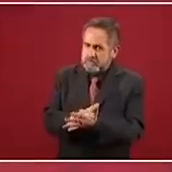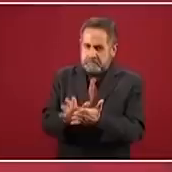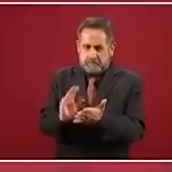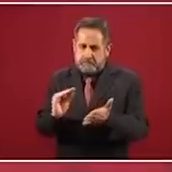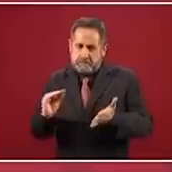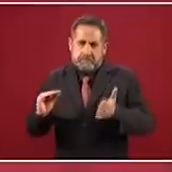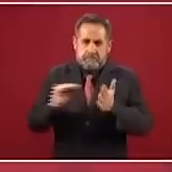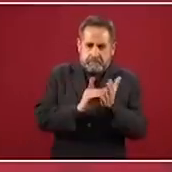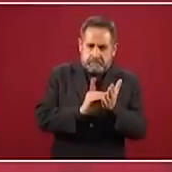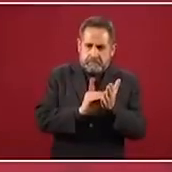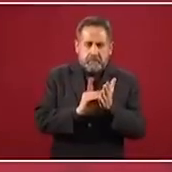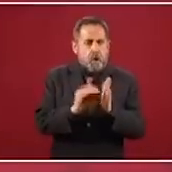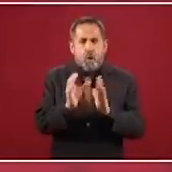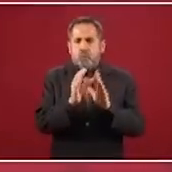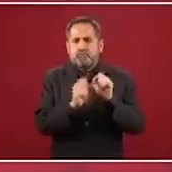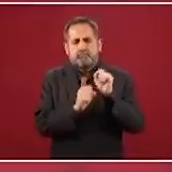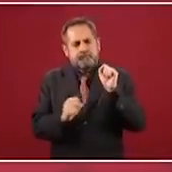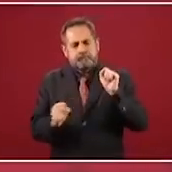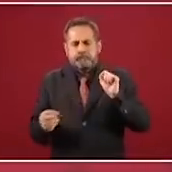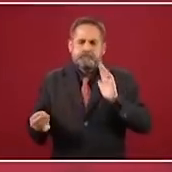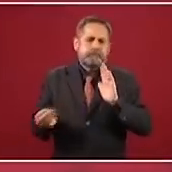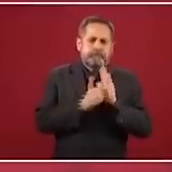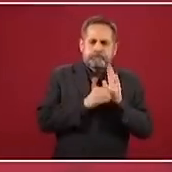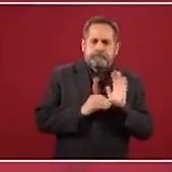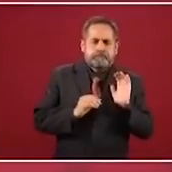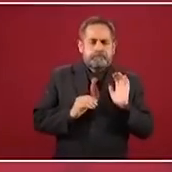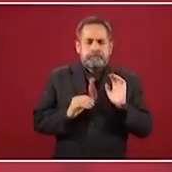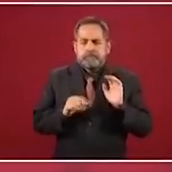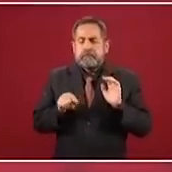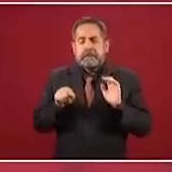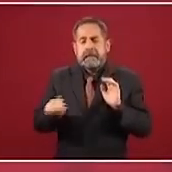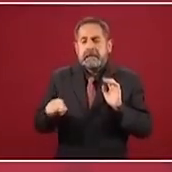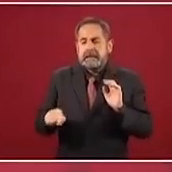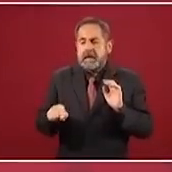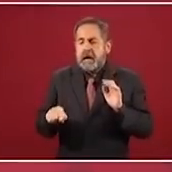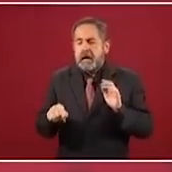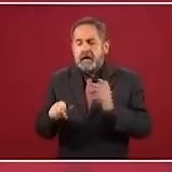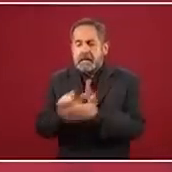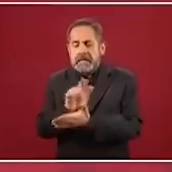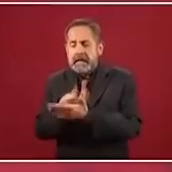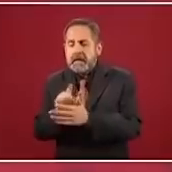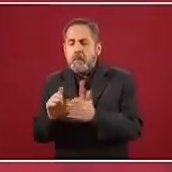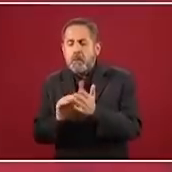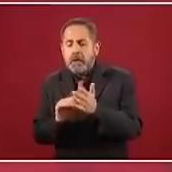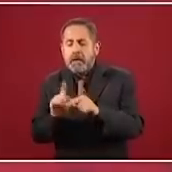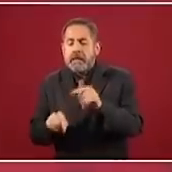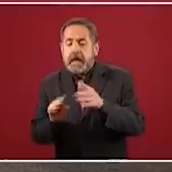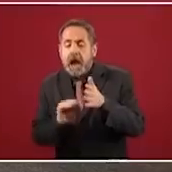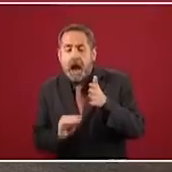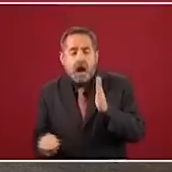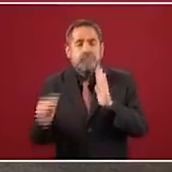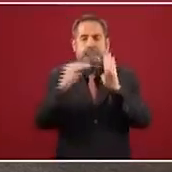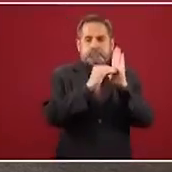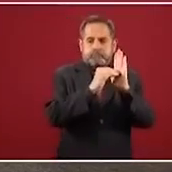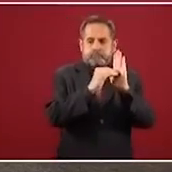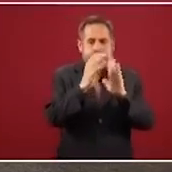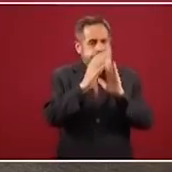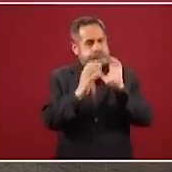establecido en la Constitución. Se va a elevar a rango constitucional y